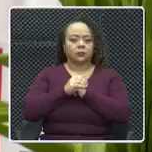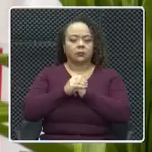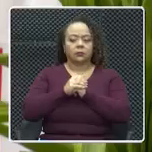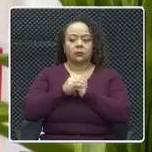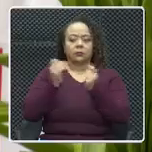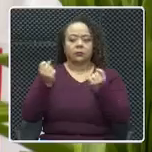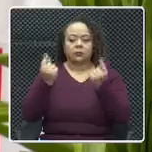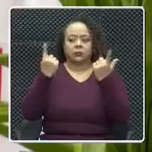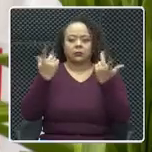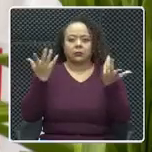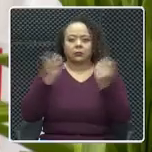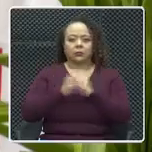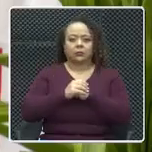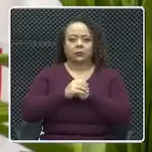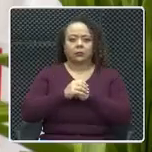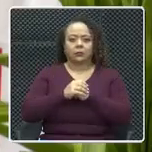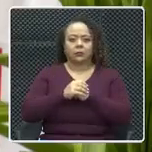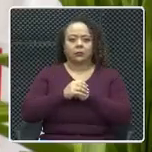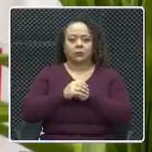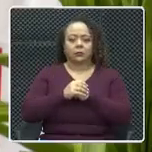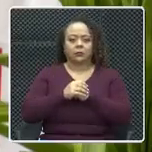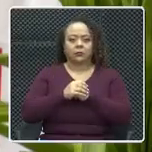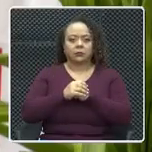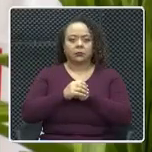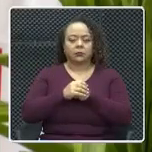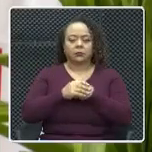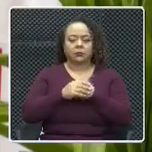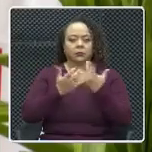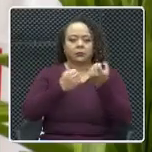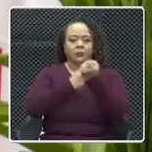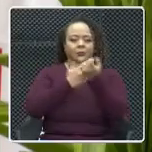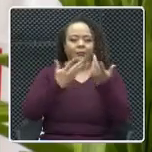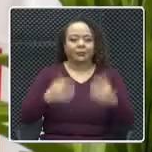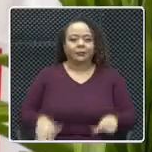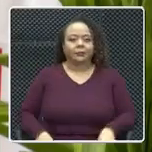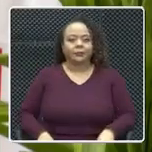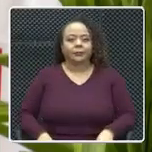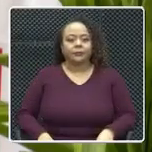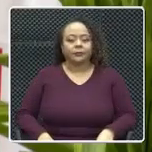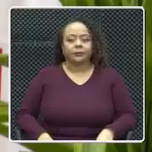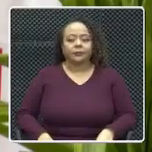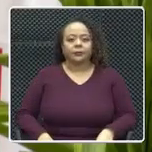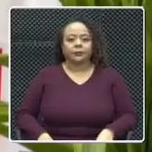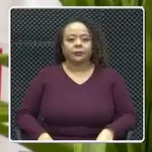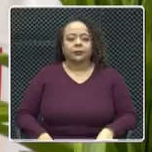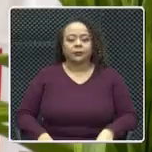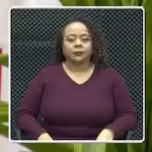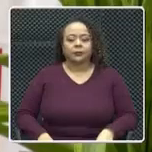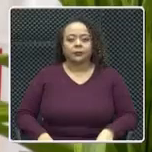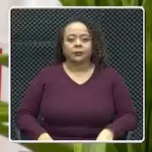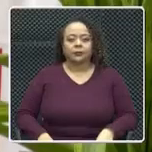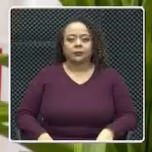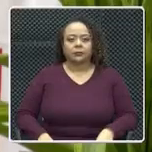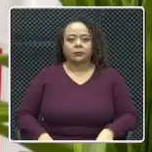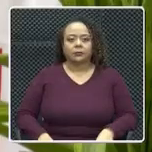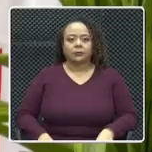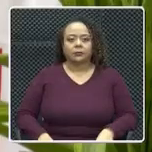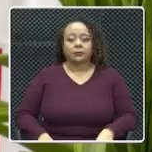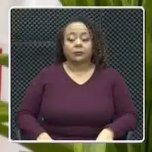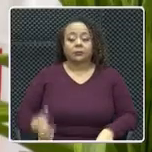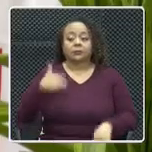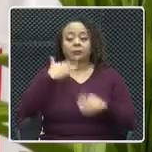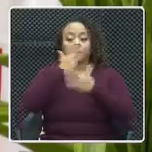no logro entender a qué respaldo se refiere. Aquí nos hablaban sobre, ¿hay